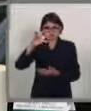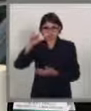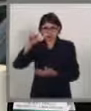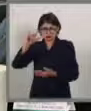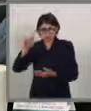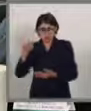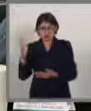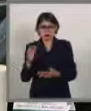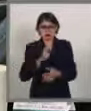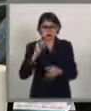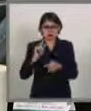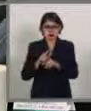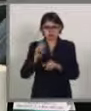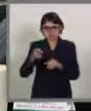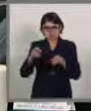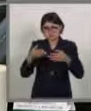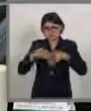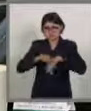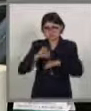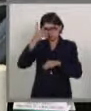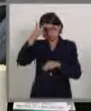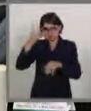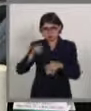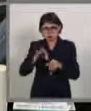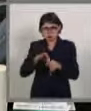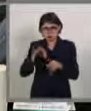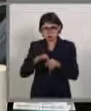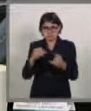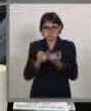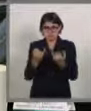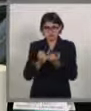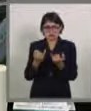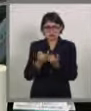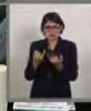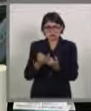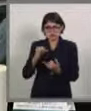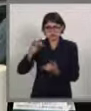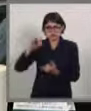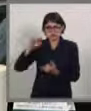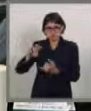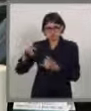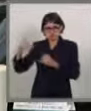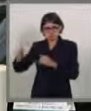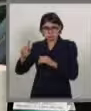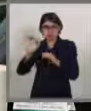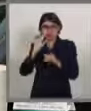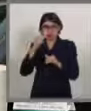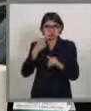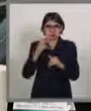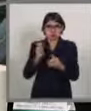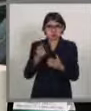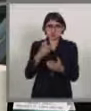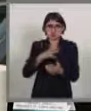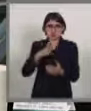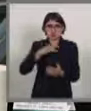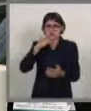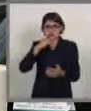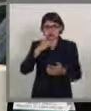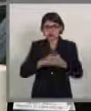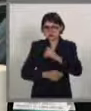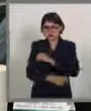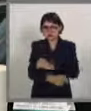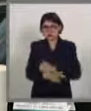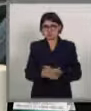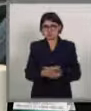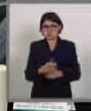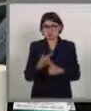atención de delitos electorales y al instituto estatal electoral del estado de chihuaua investigar un desvío de recursos del municipio de juárez